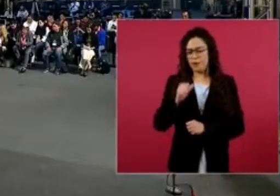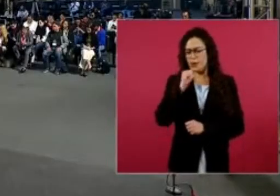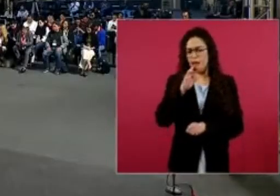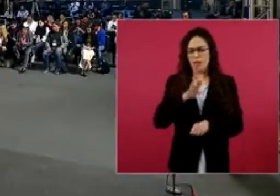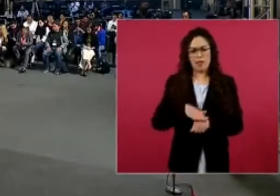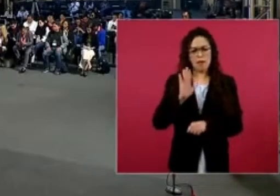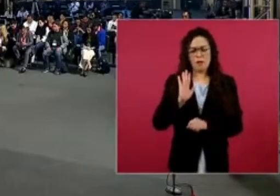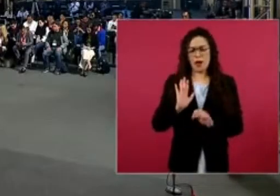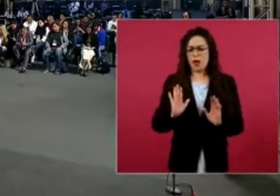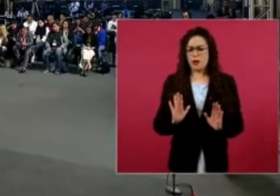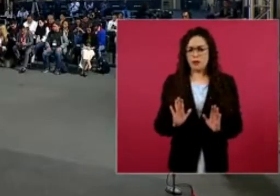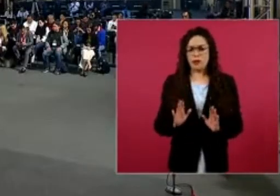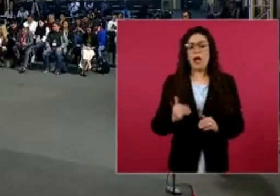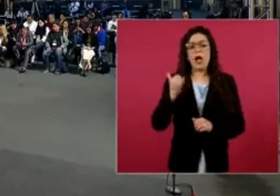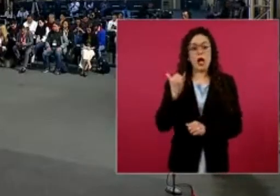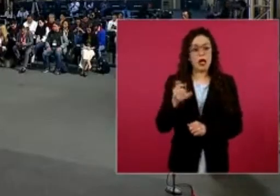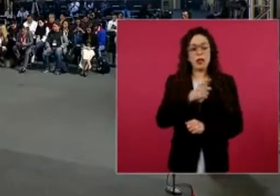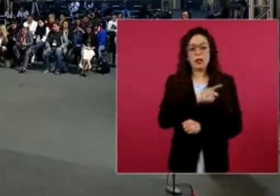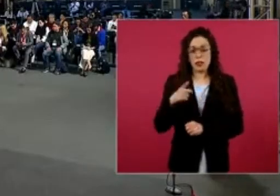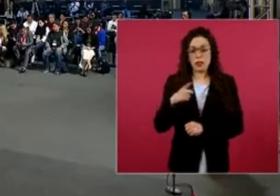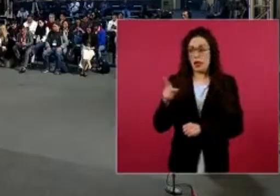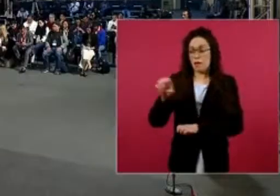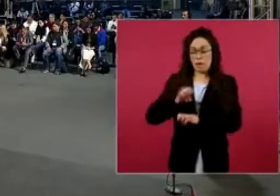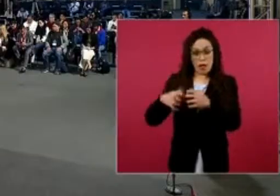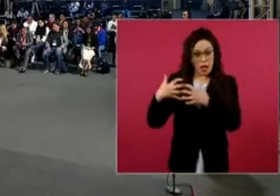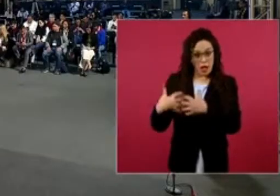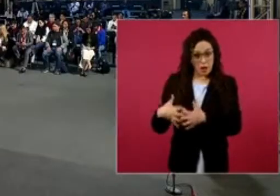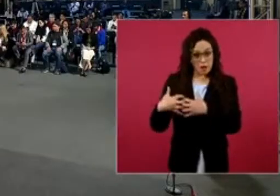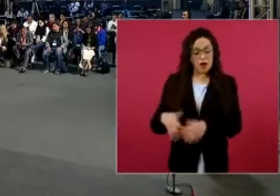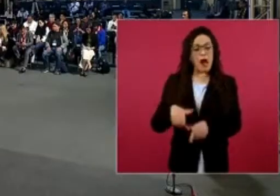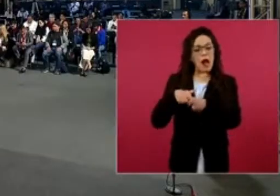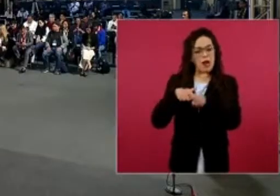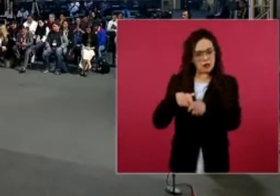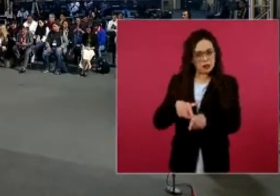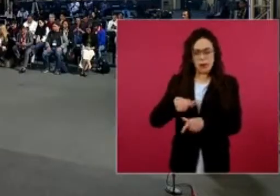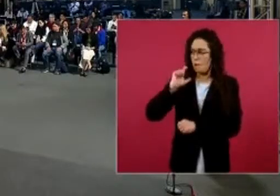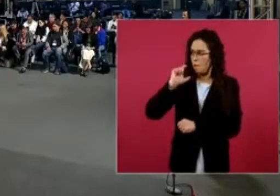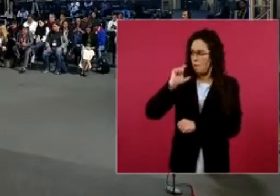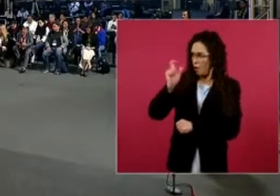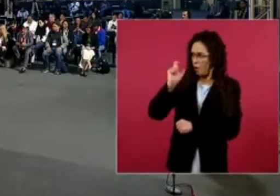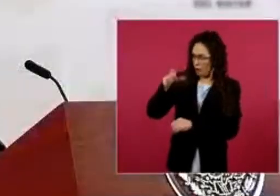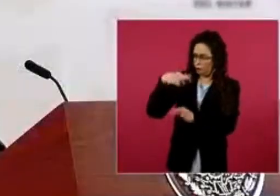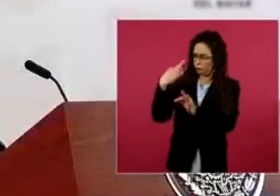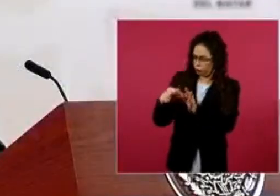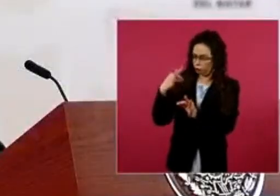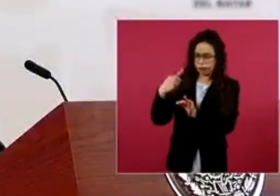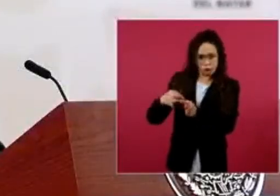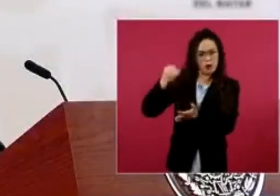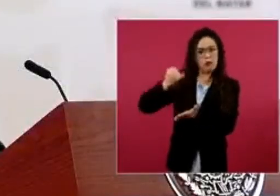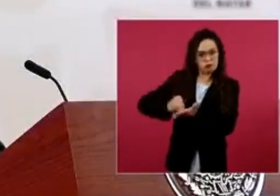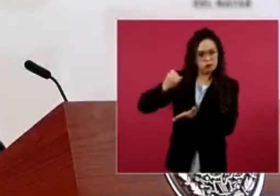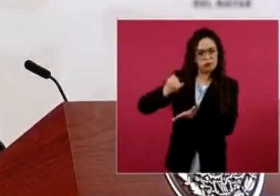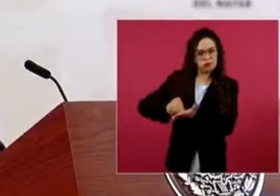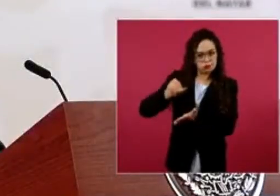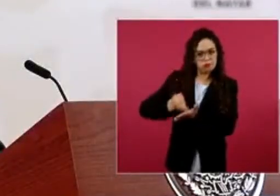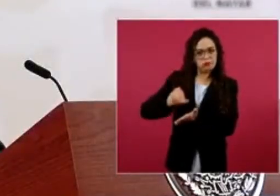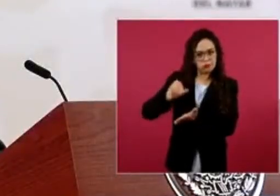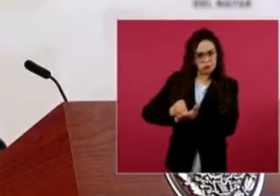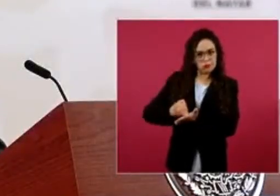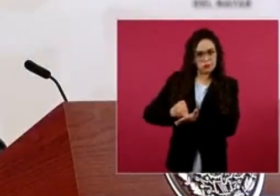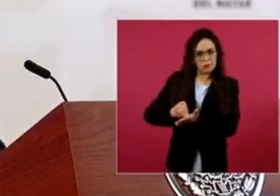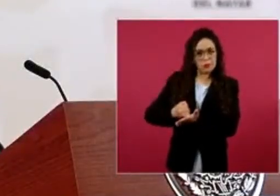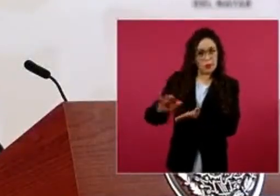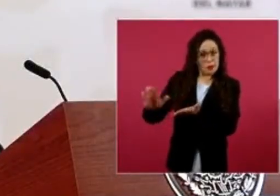la evasión fiscal, que no haya privilegios, que no se condonen impuestos